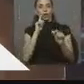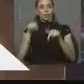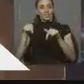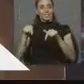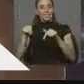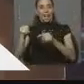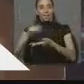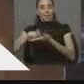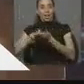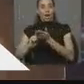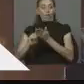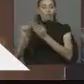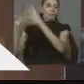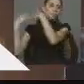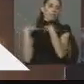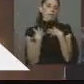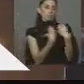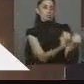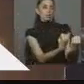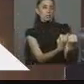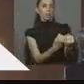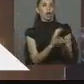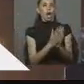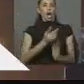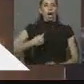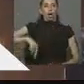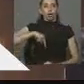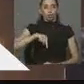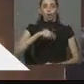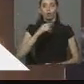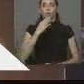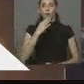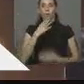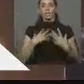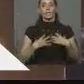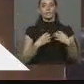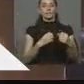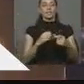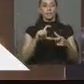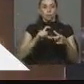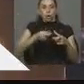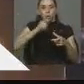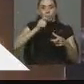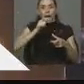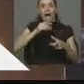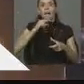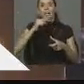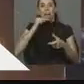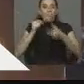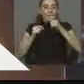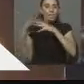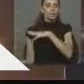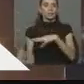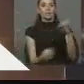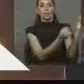ahí. Pero no solo nos llevó a todos los que estábamos ahí, se llevaron hasta las tazas del café.